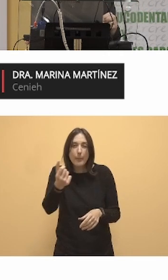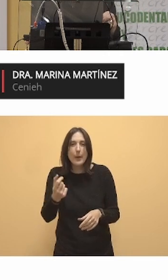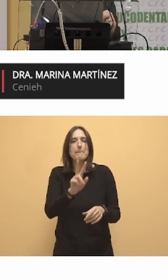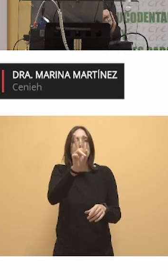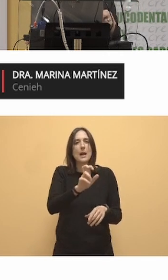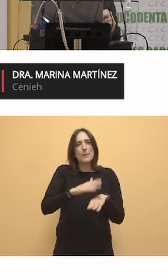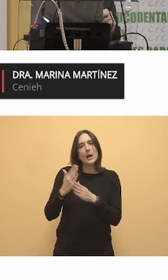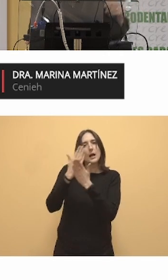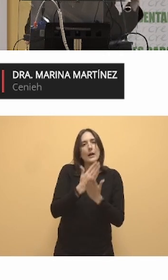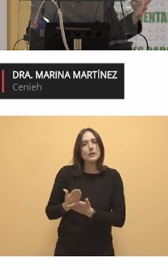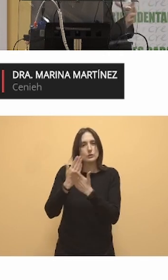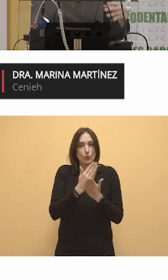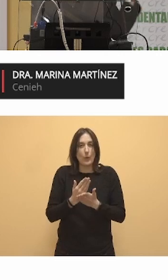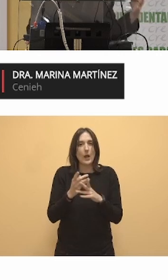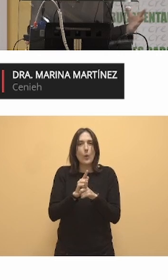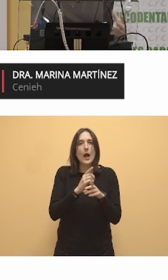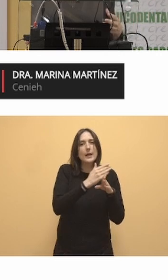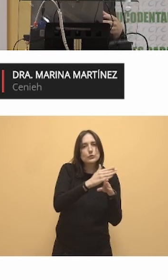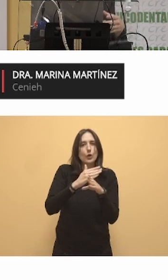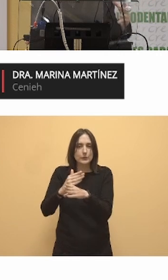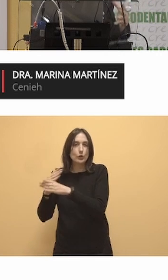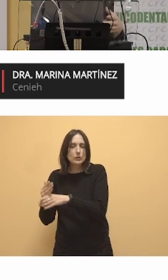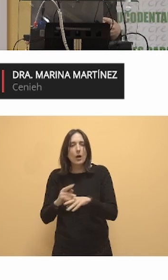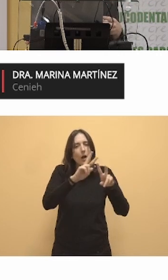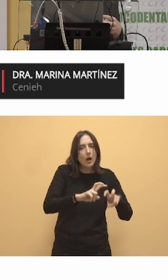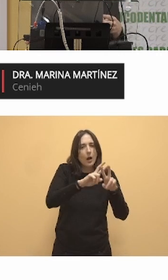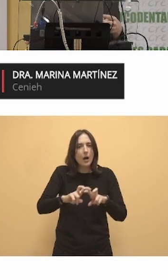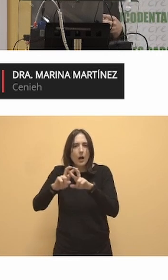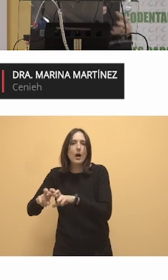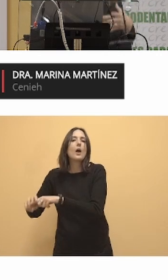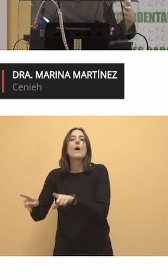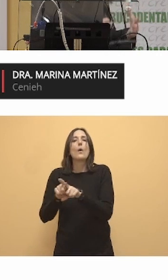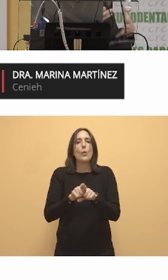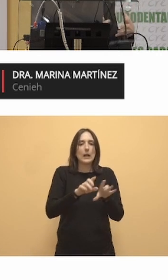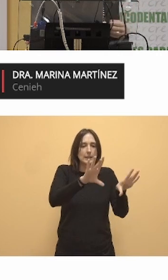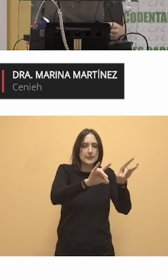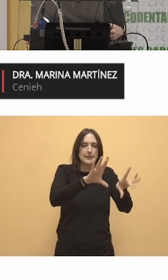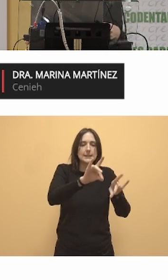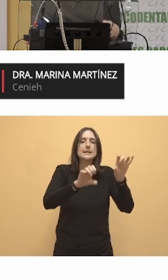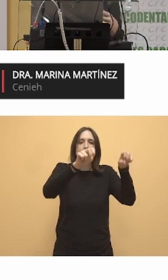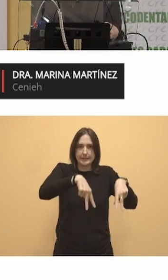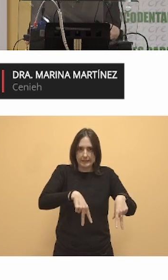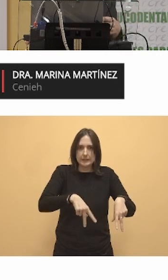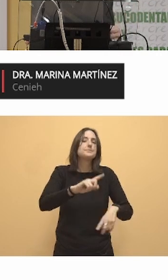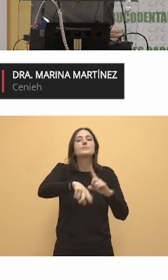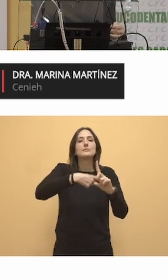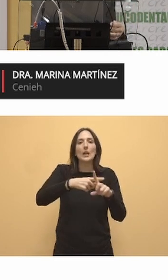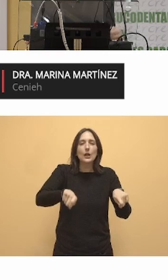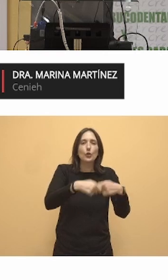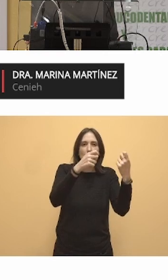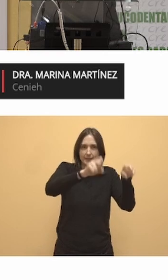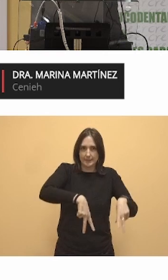restos de tanta importancia sin necesidad de manipularlos y sin necesidad de